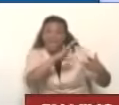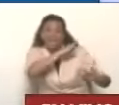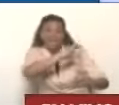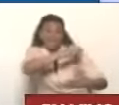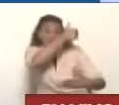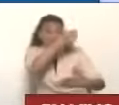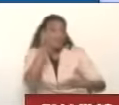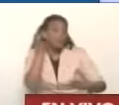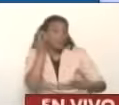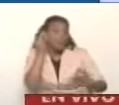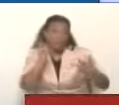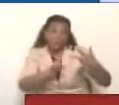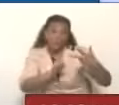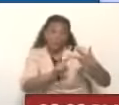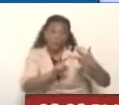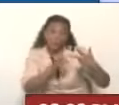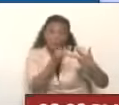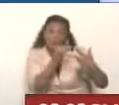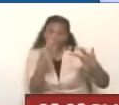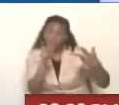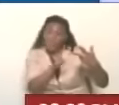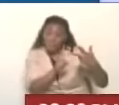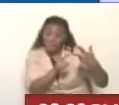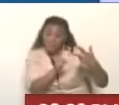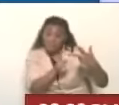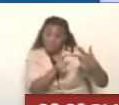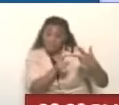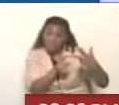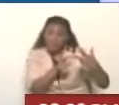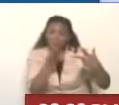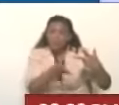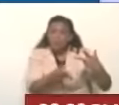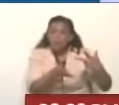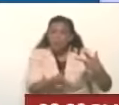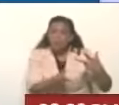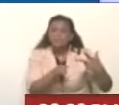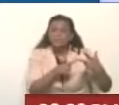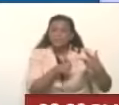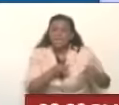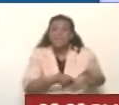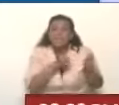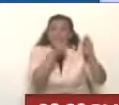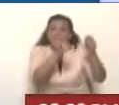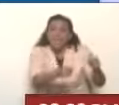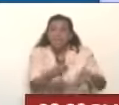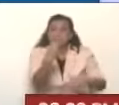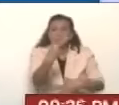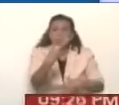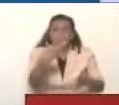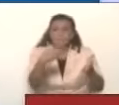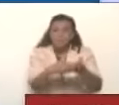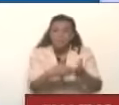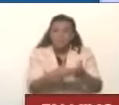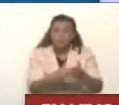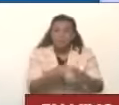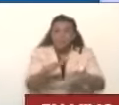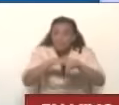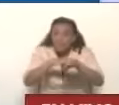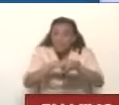jefa del vértice número 3. Nosotros vamos a entregar hoy